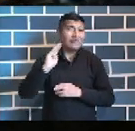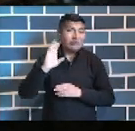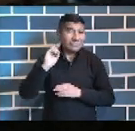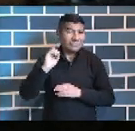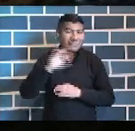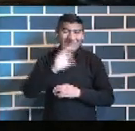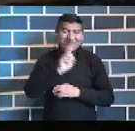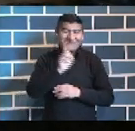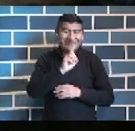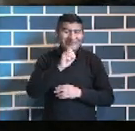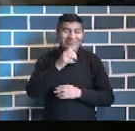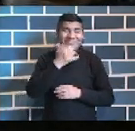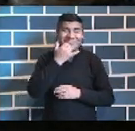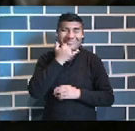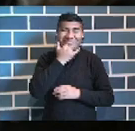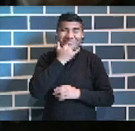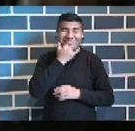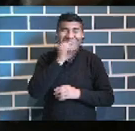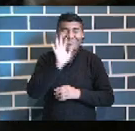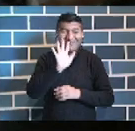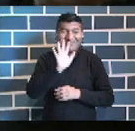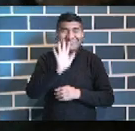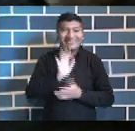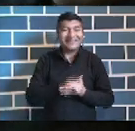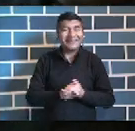No, no, bo, bo, no más todavía.